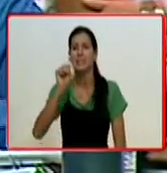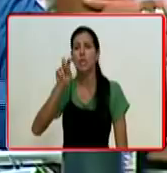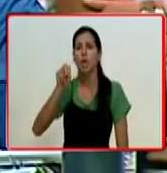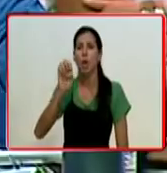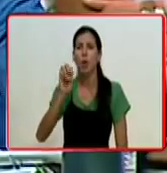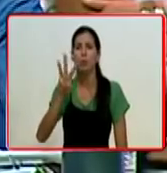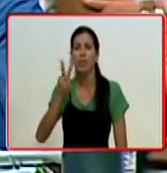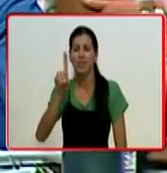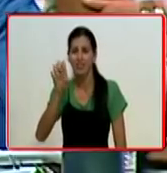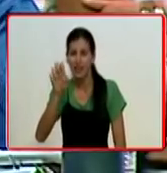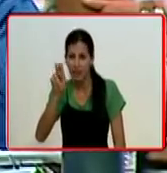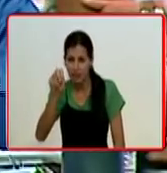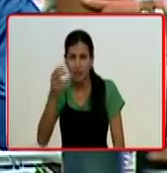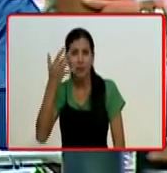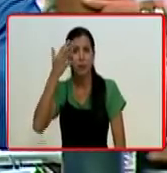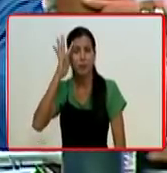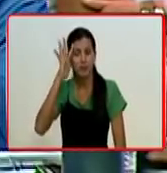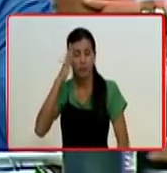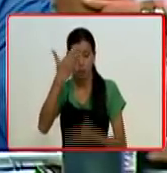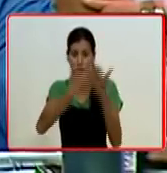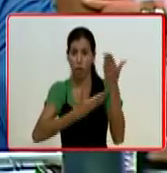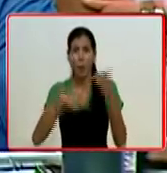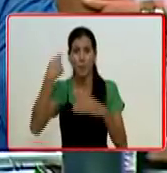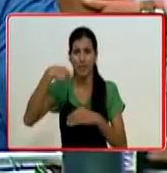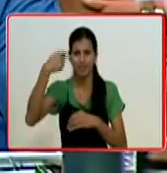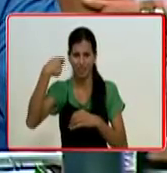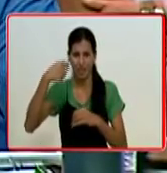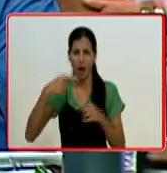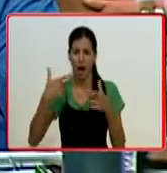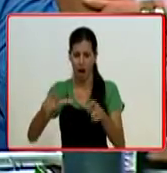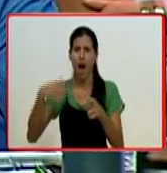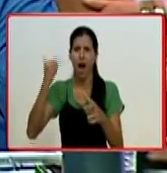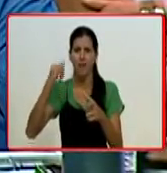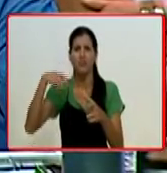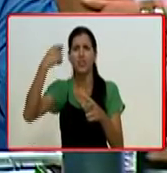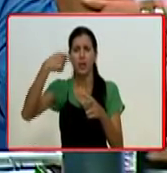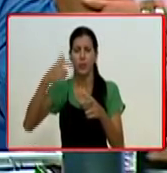De paso, que parece que un documental, compañera